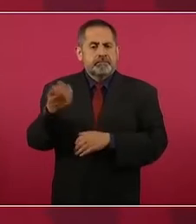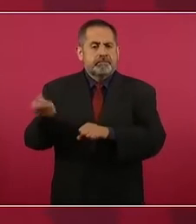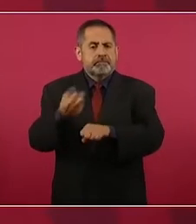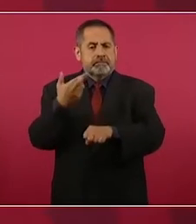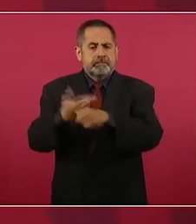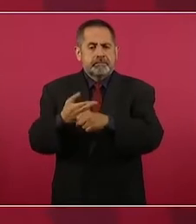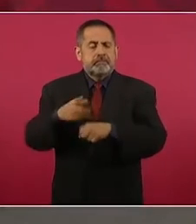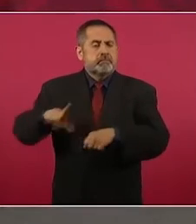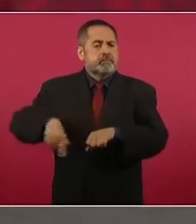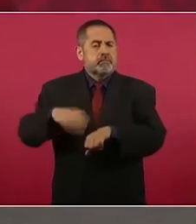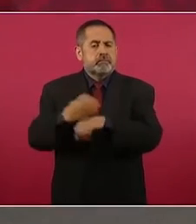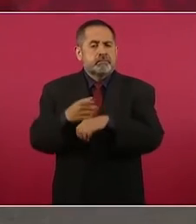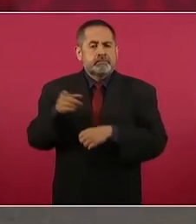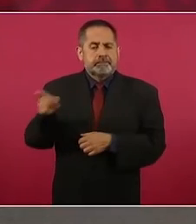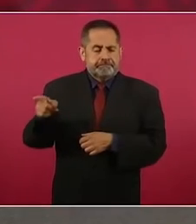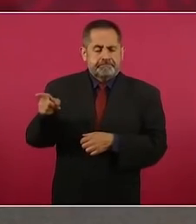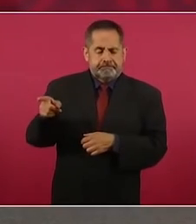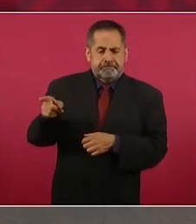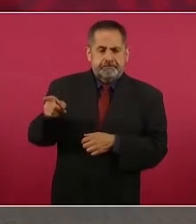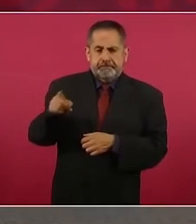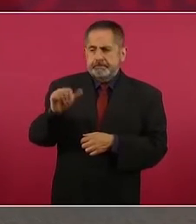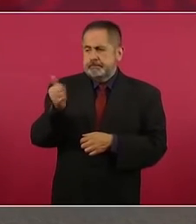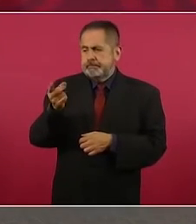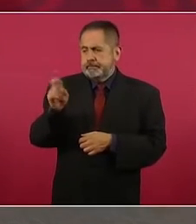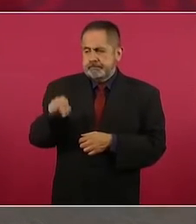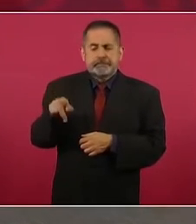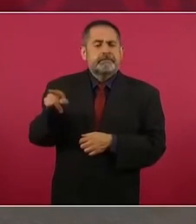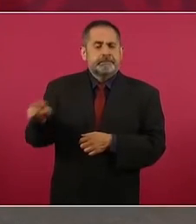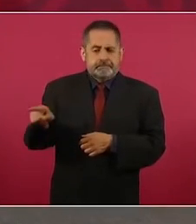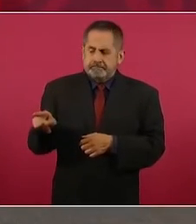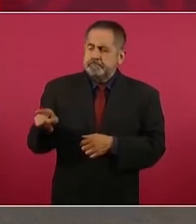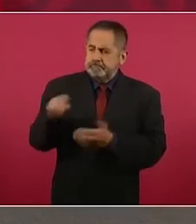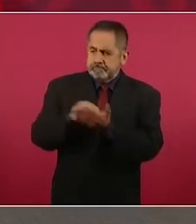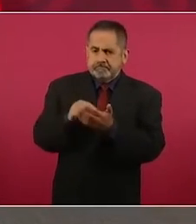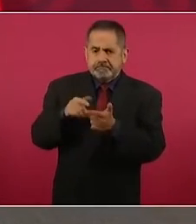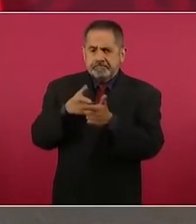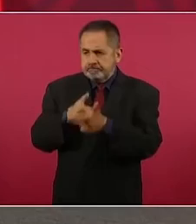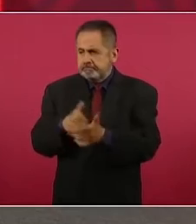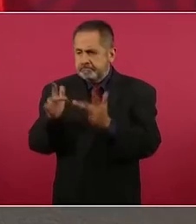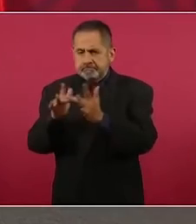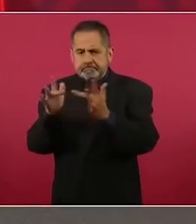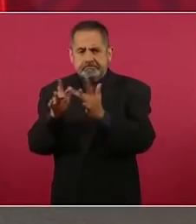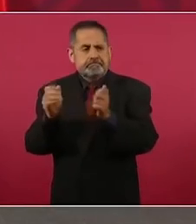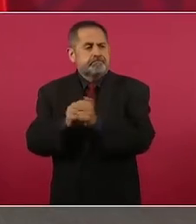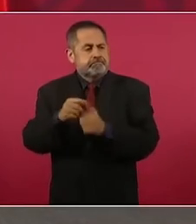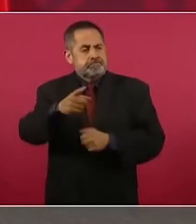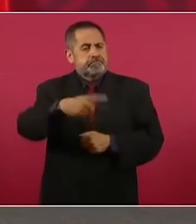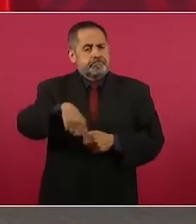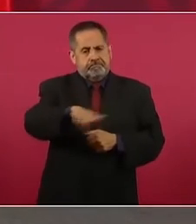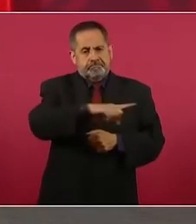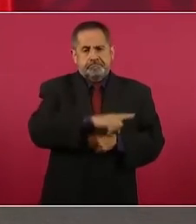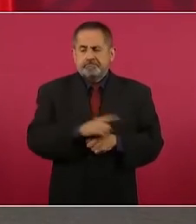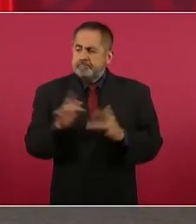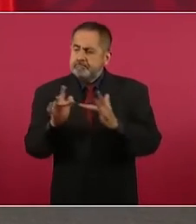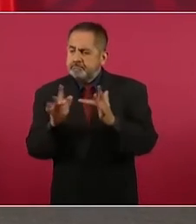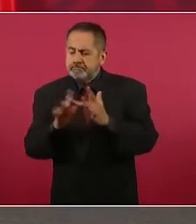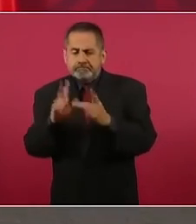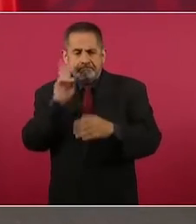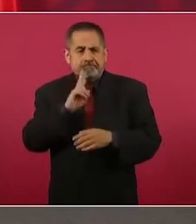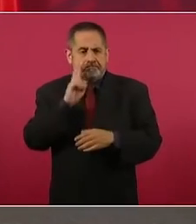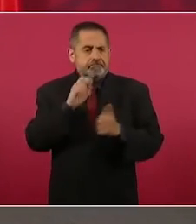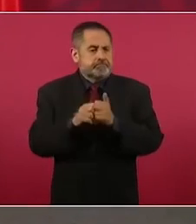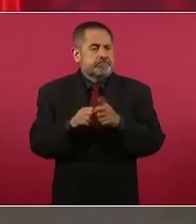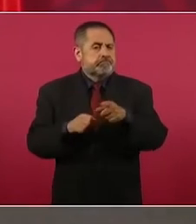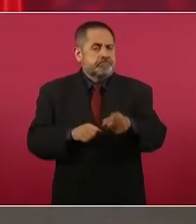secretario de Gobernación que continúe en comunicación con